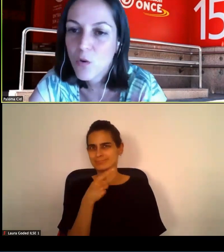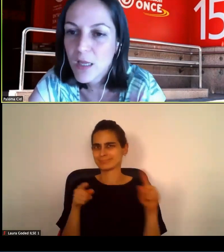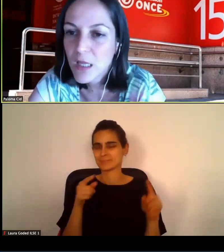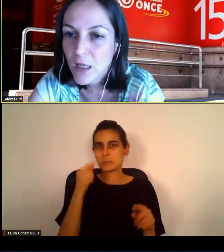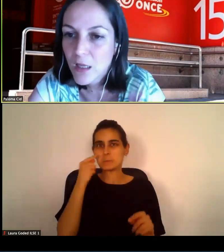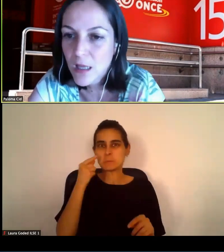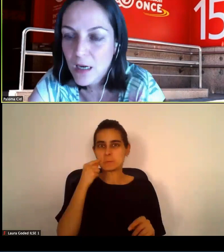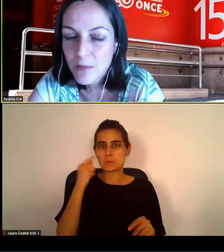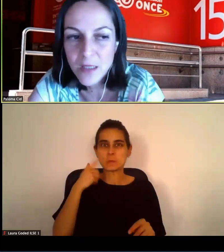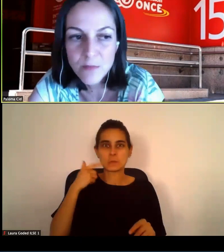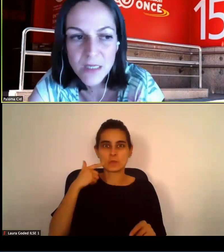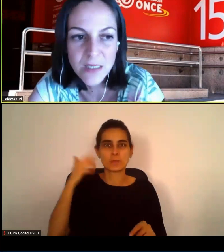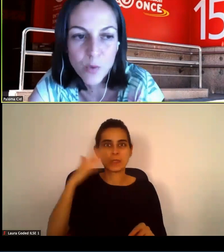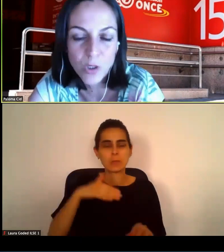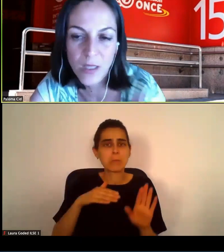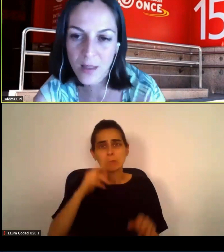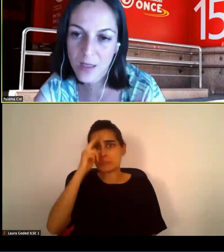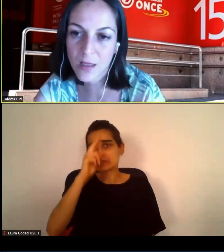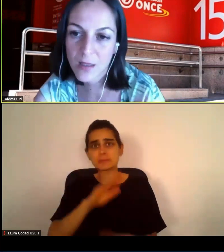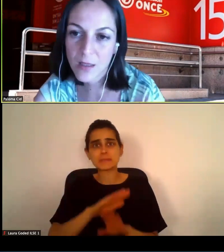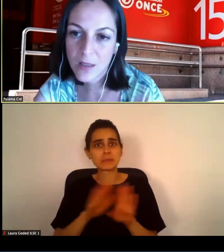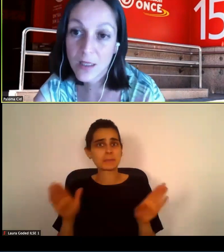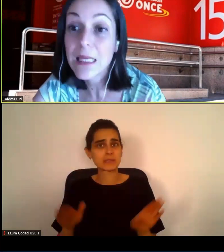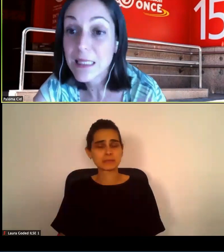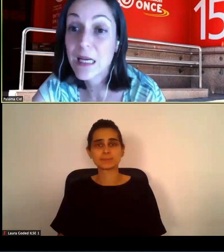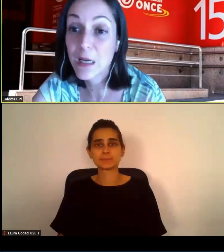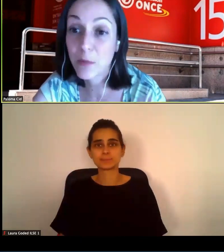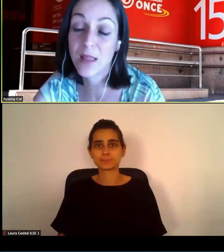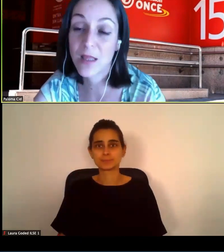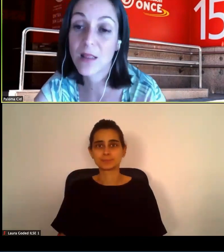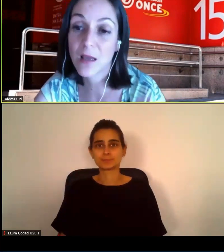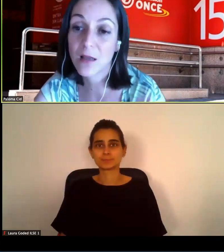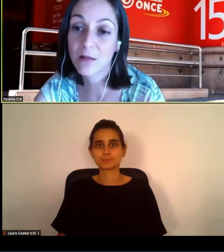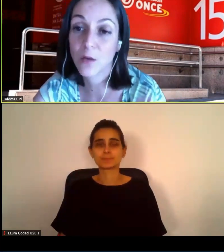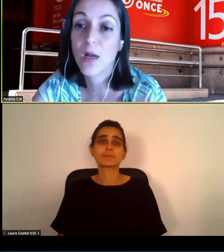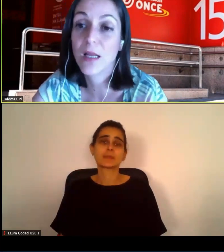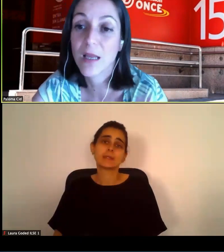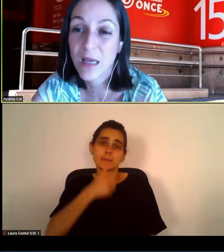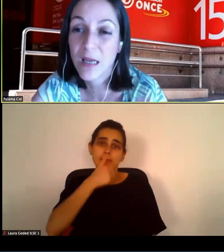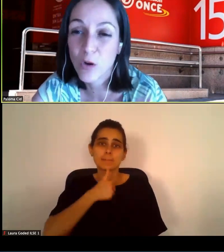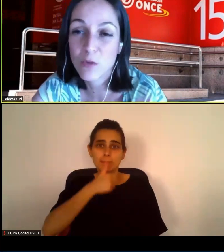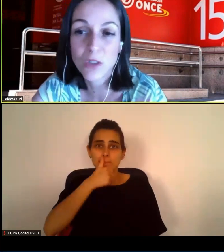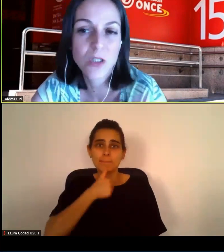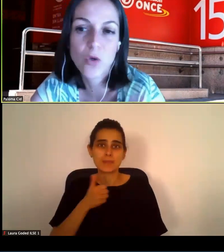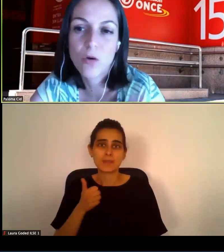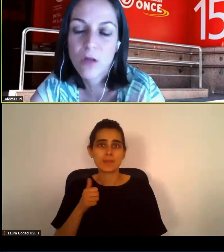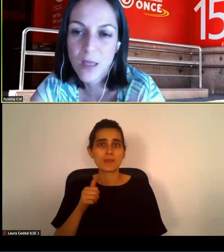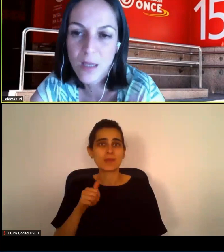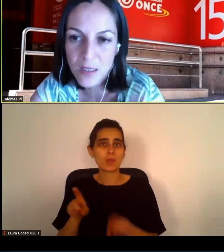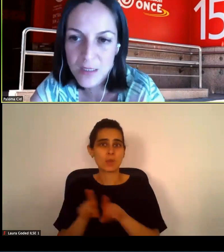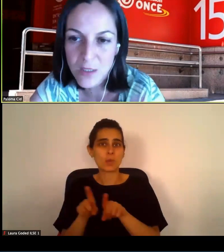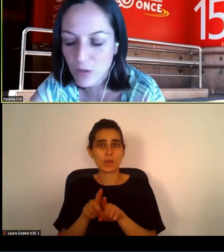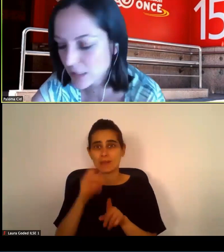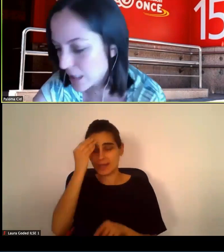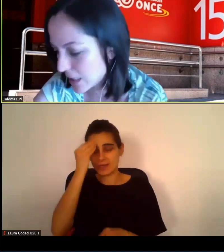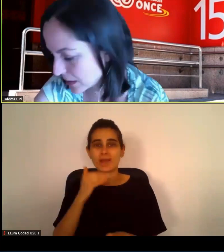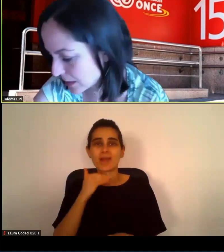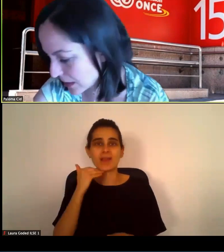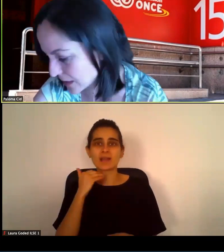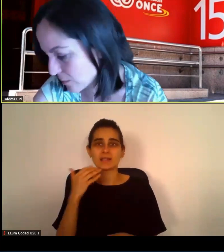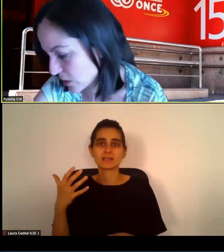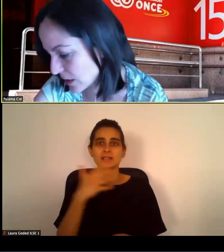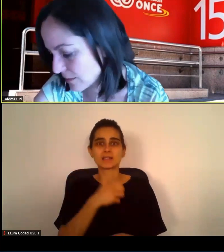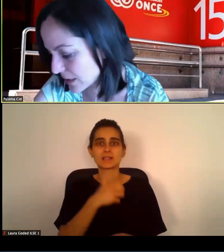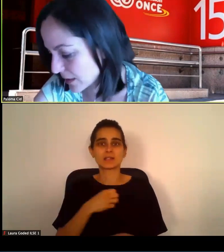no hay que darle más importancia. Y tener paciencia, igual que creo que hemos dicho en casi todas